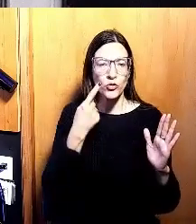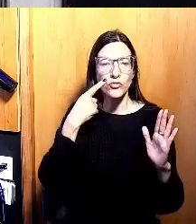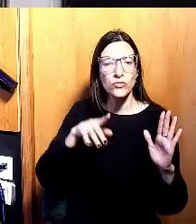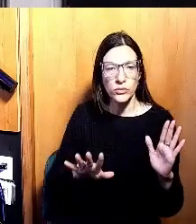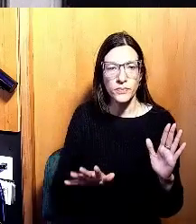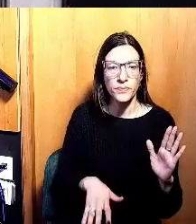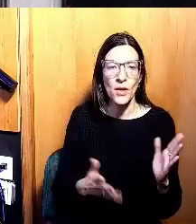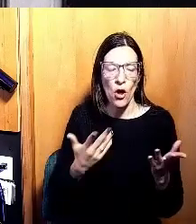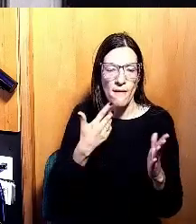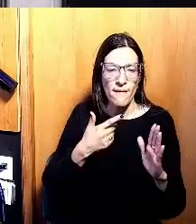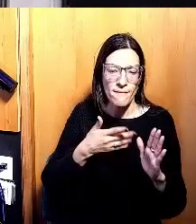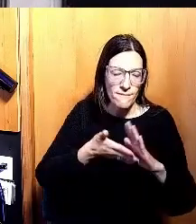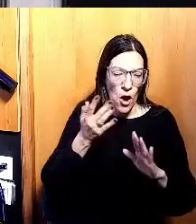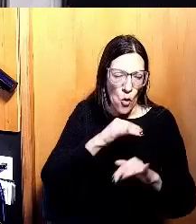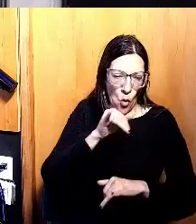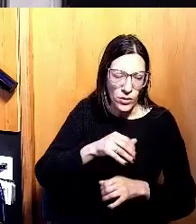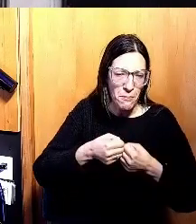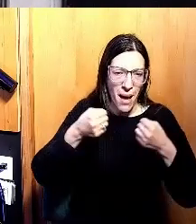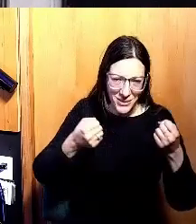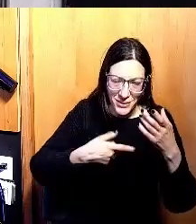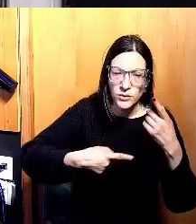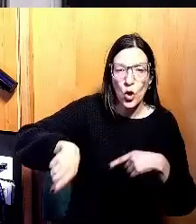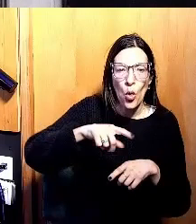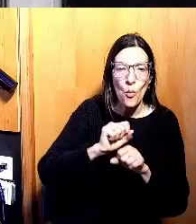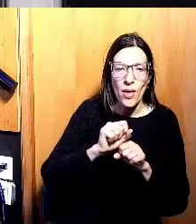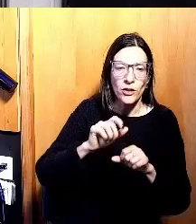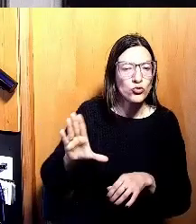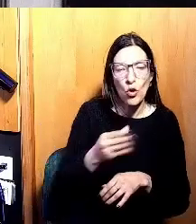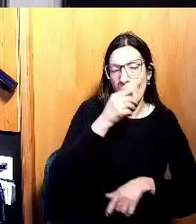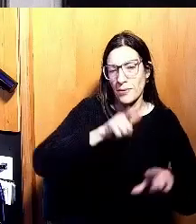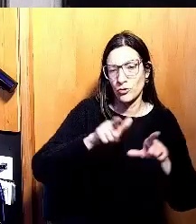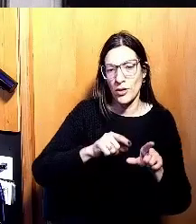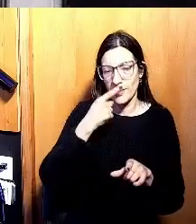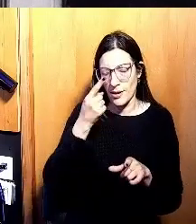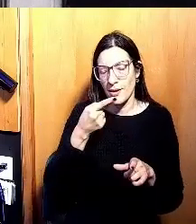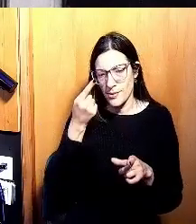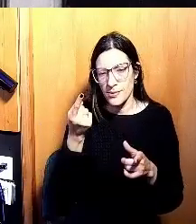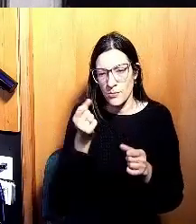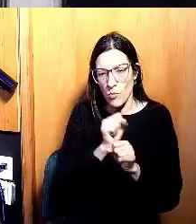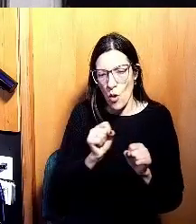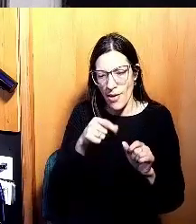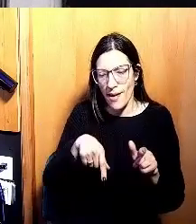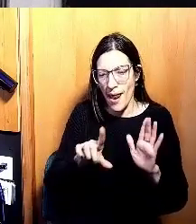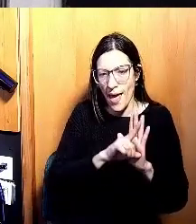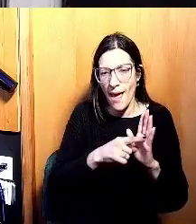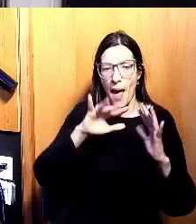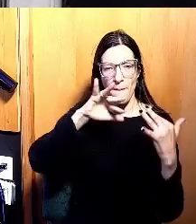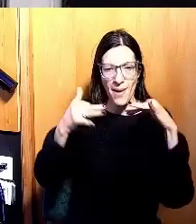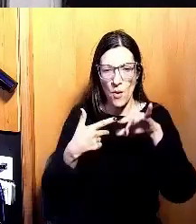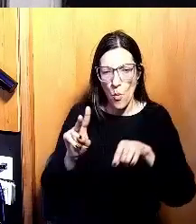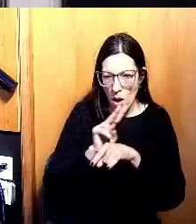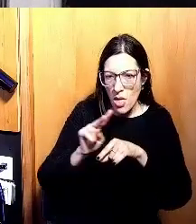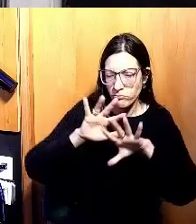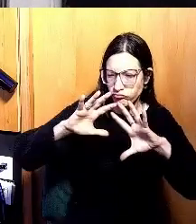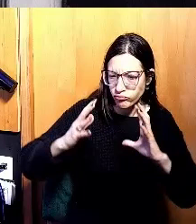es a la población en general, pero nosotros sabemos que tenemos carencias porque por el hecho nomás